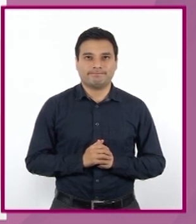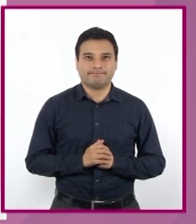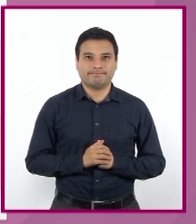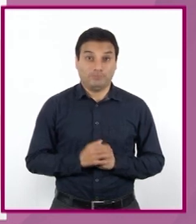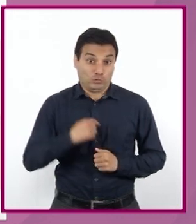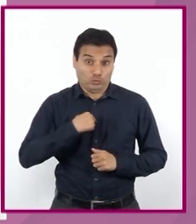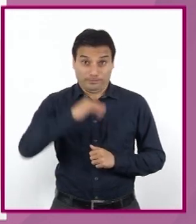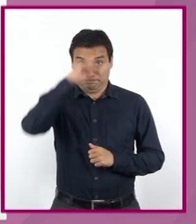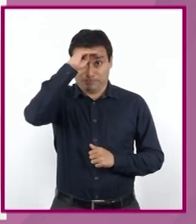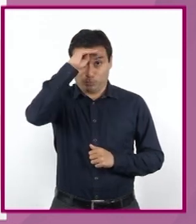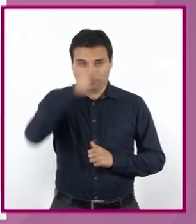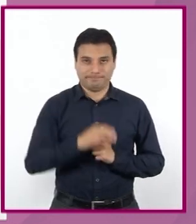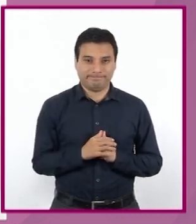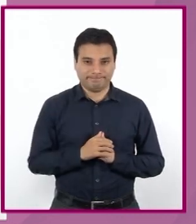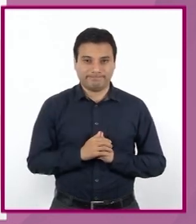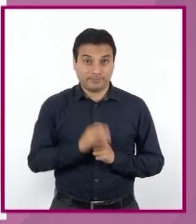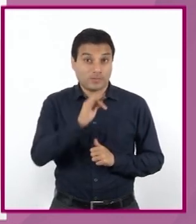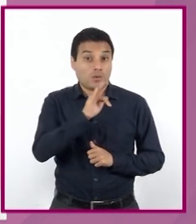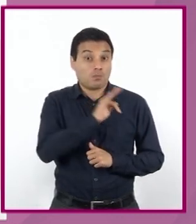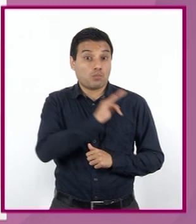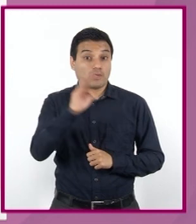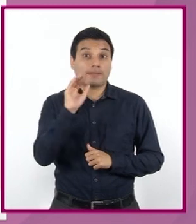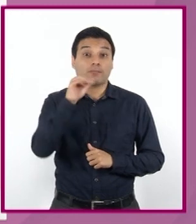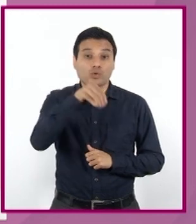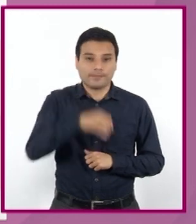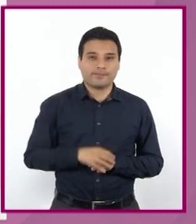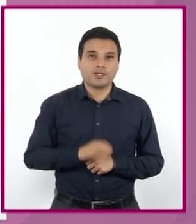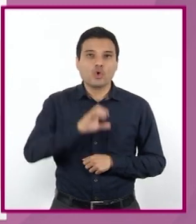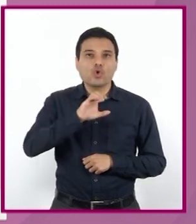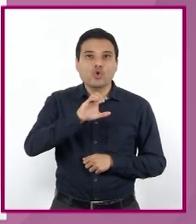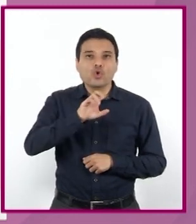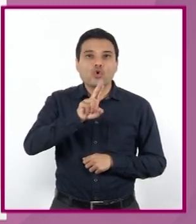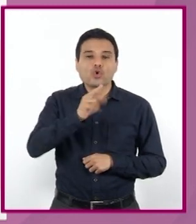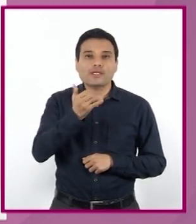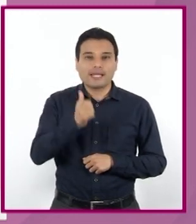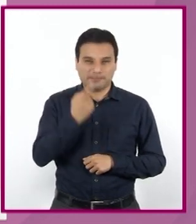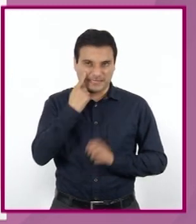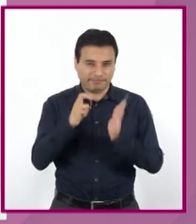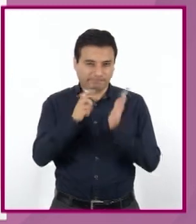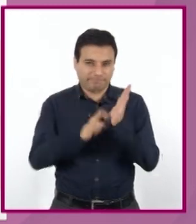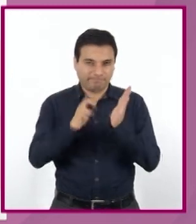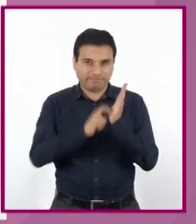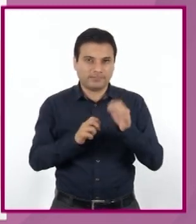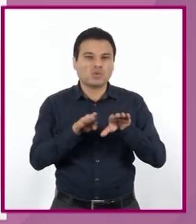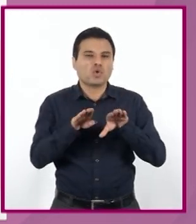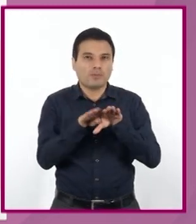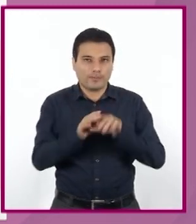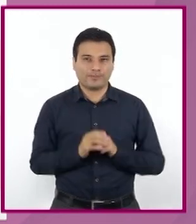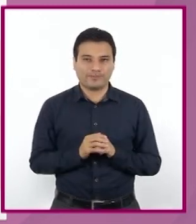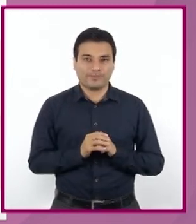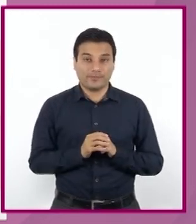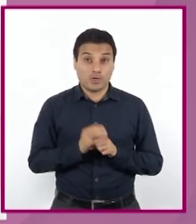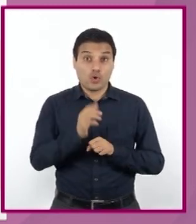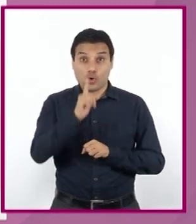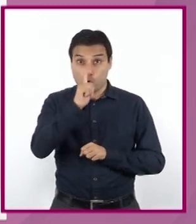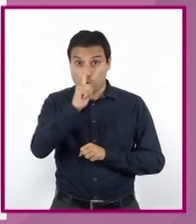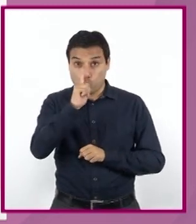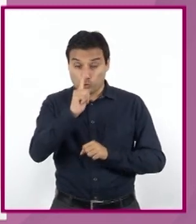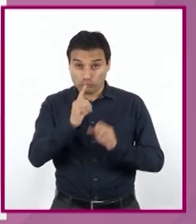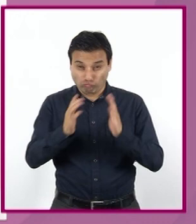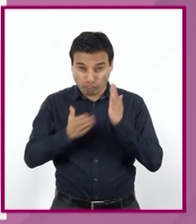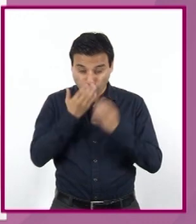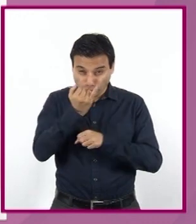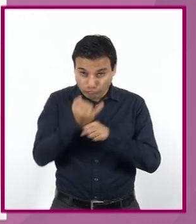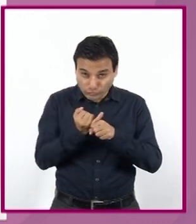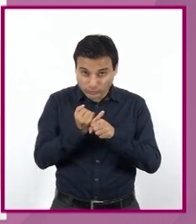Para mí, se puede sustituir con cuya. El texto corregido quedaría así. El estudio de la luz cuya